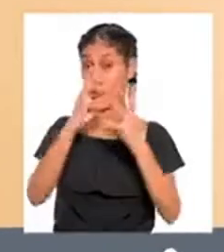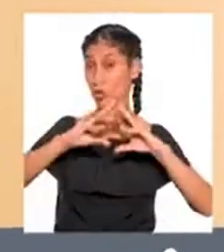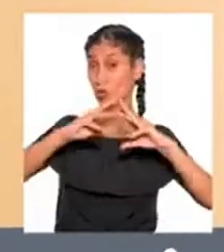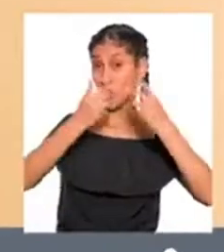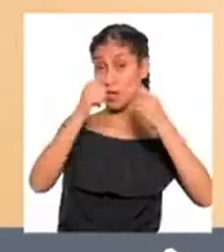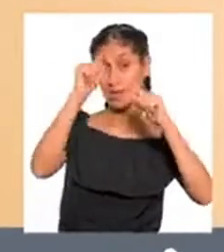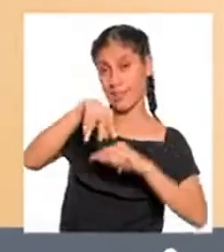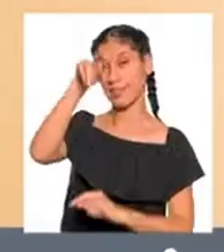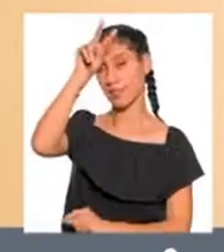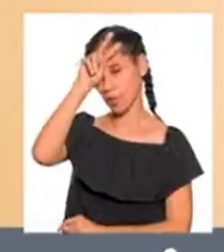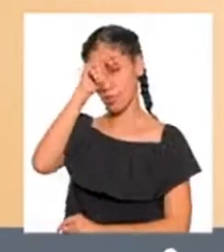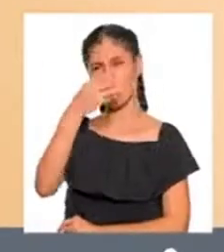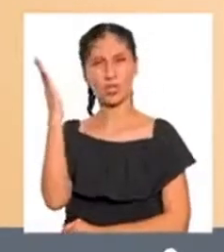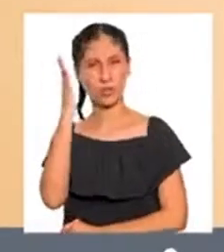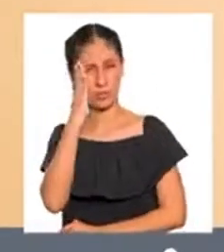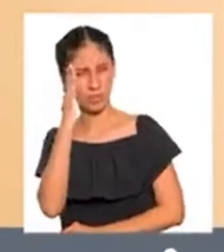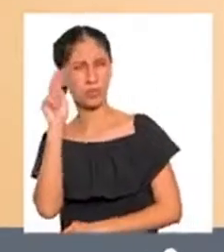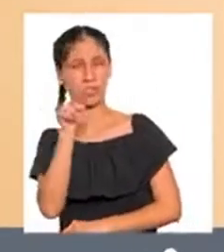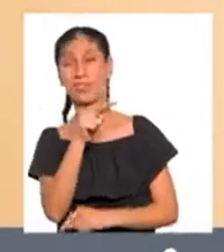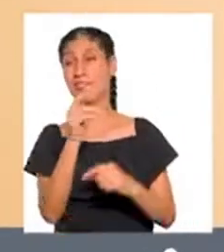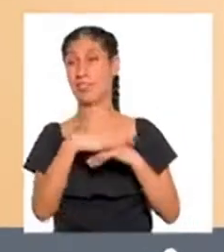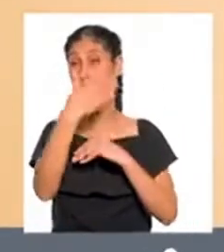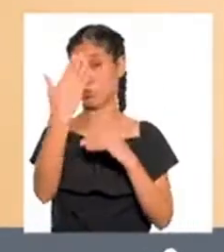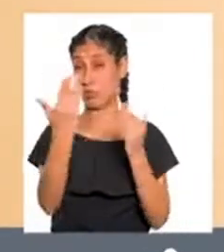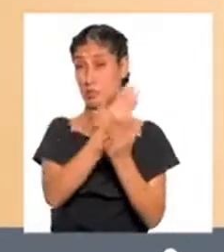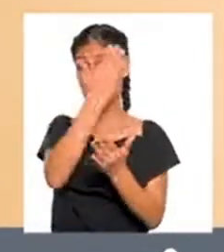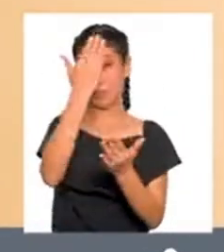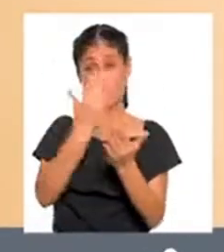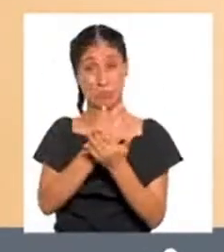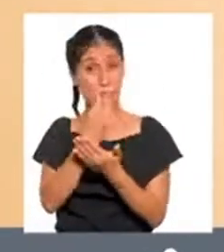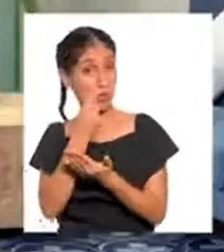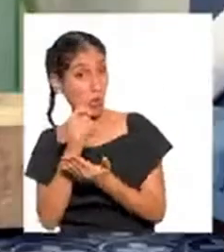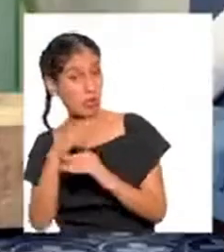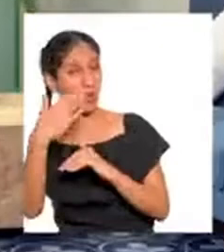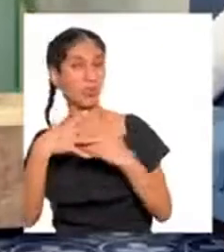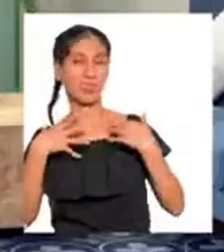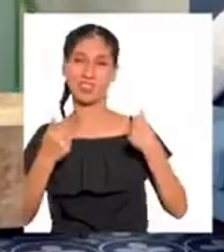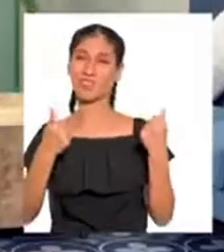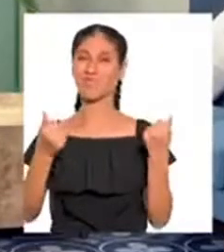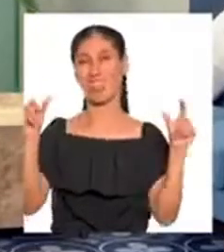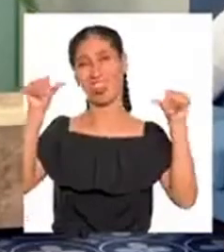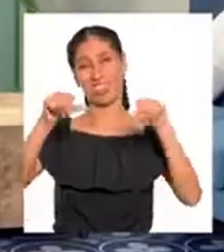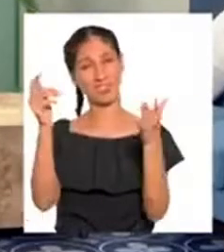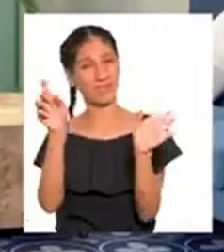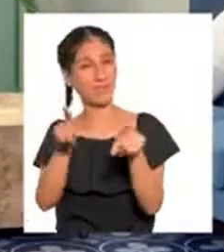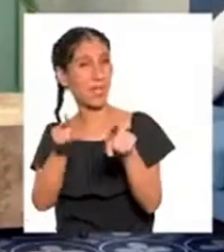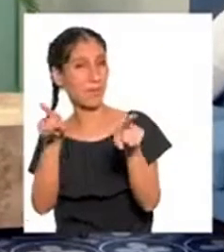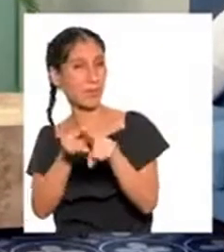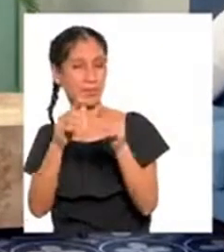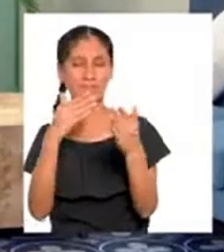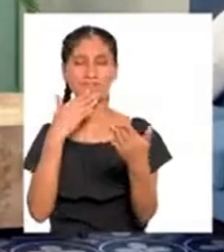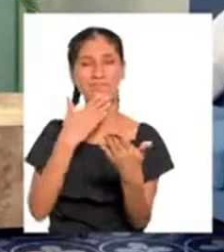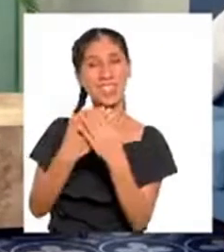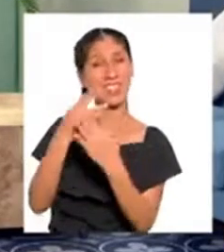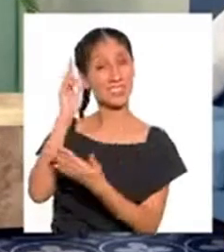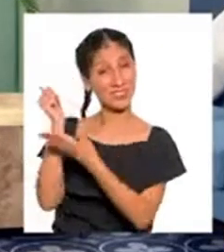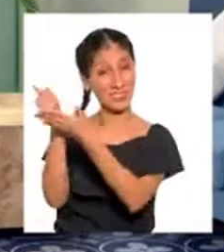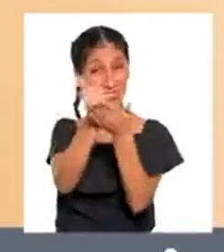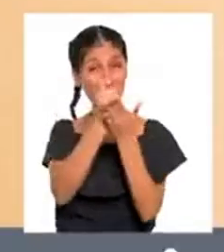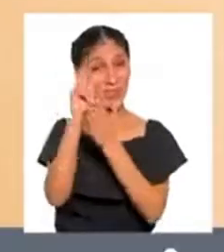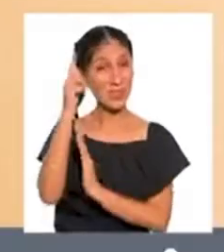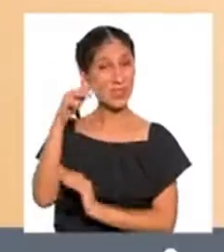como hemos visto, estos terminan afectando el sector salud también. Muchas gracias por su ayuda, profesor. ¡Chao!